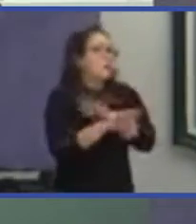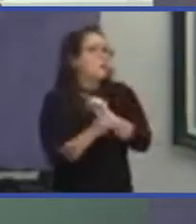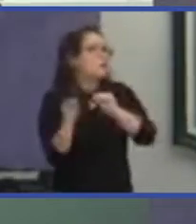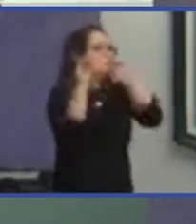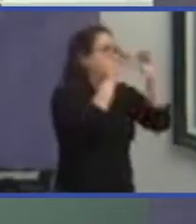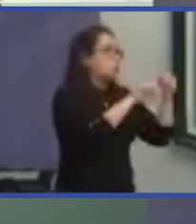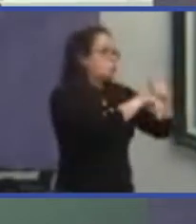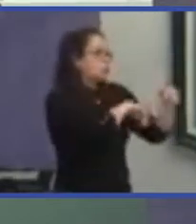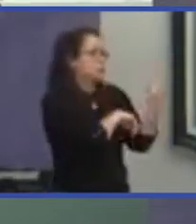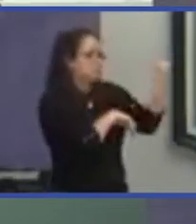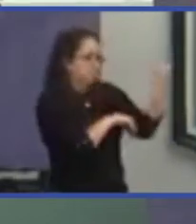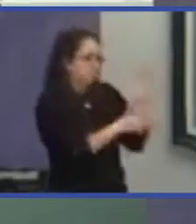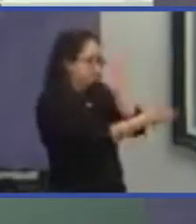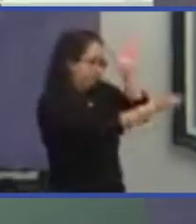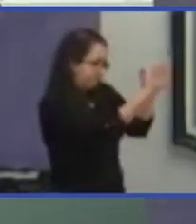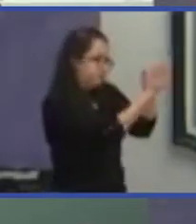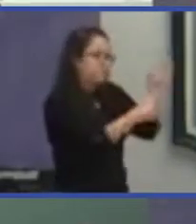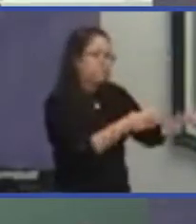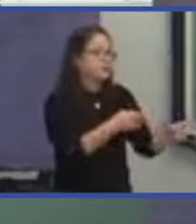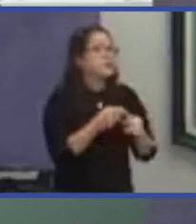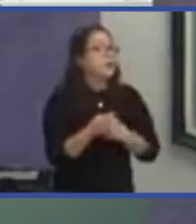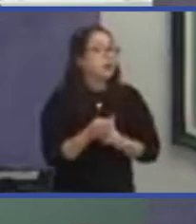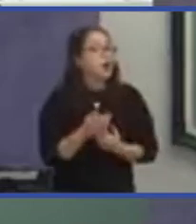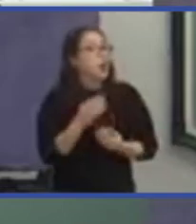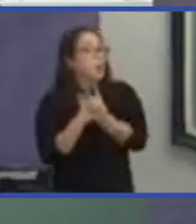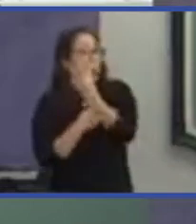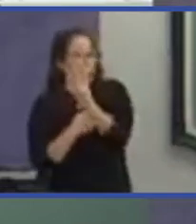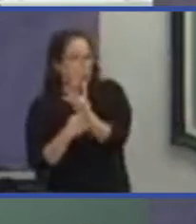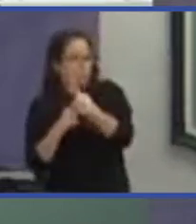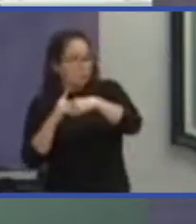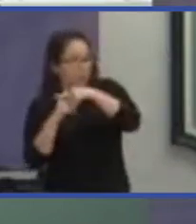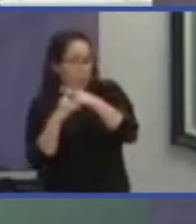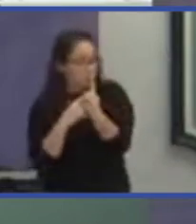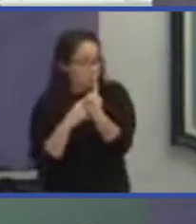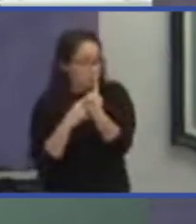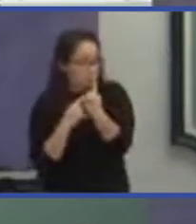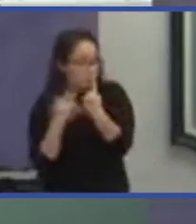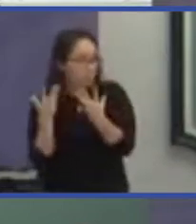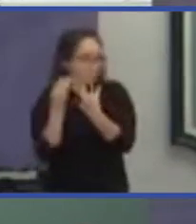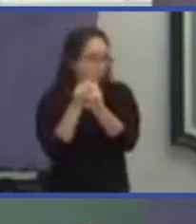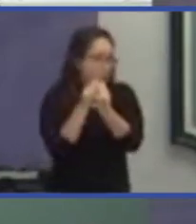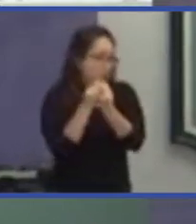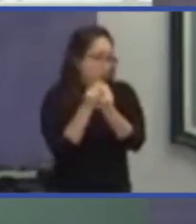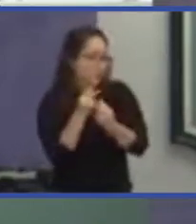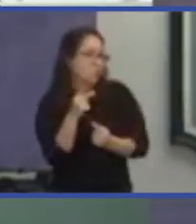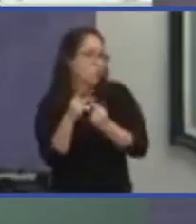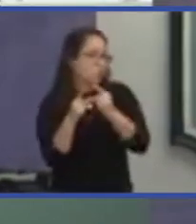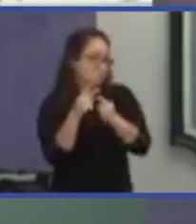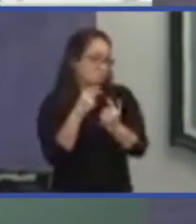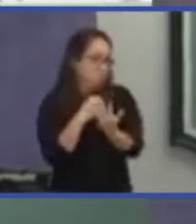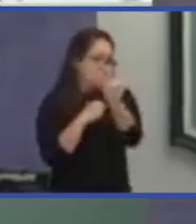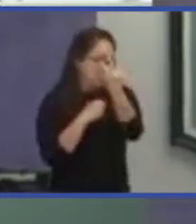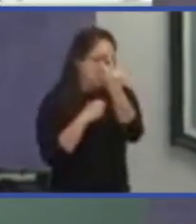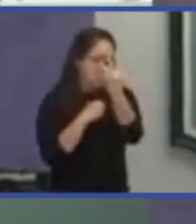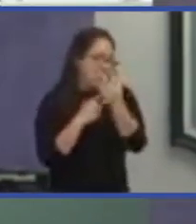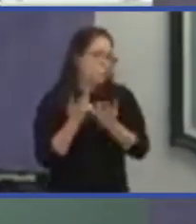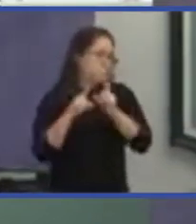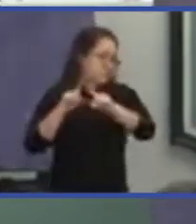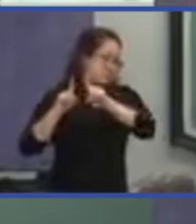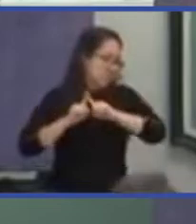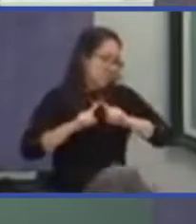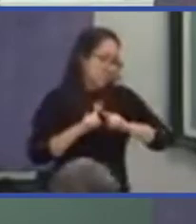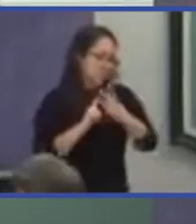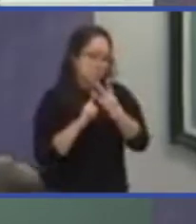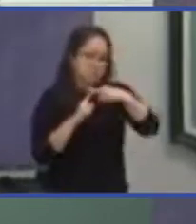El cuatro más uno, perdón, ahí hay un error, cinco o el tres más uno, cuatro. Y en fin, así